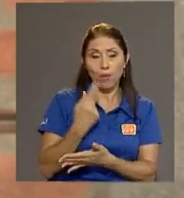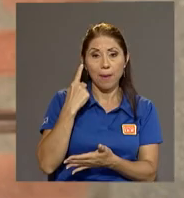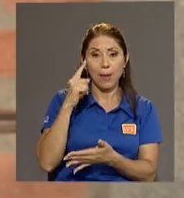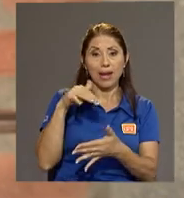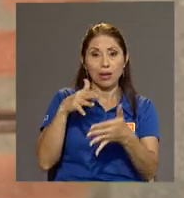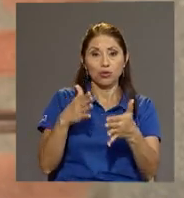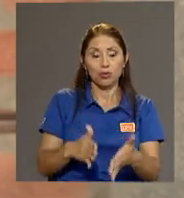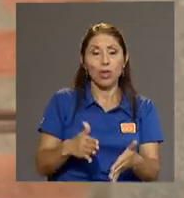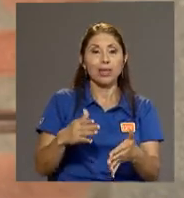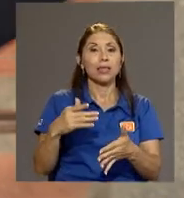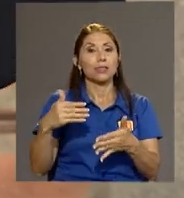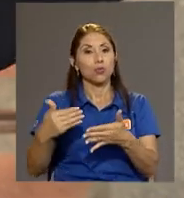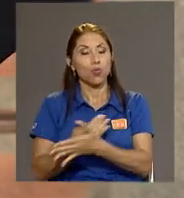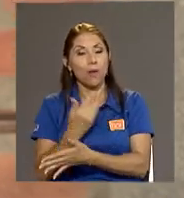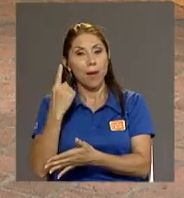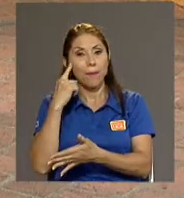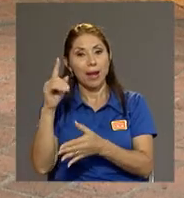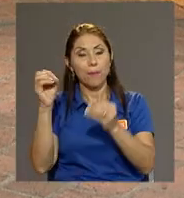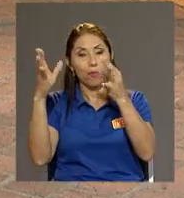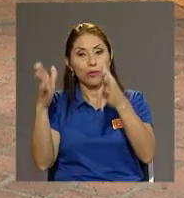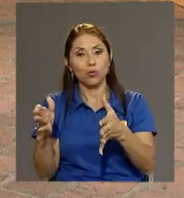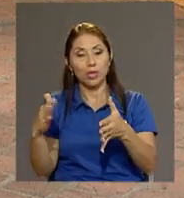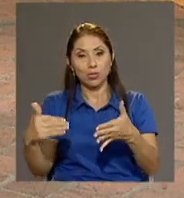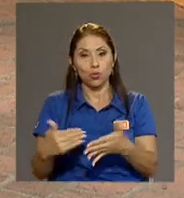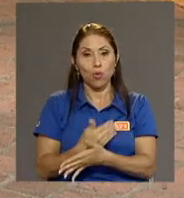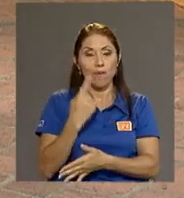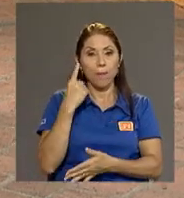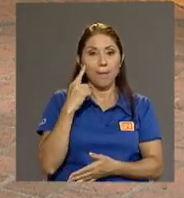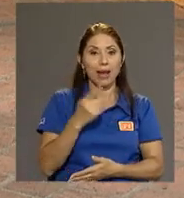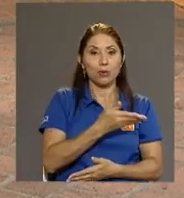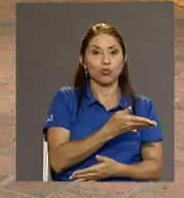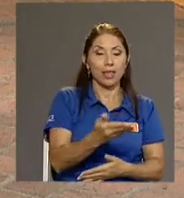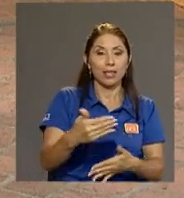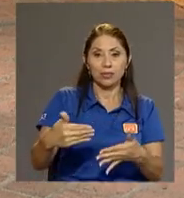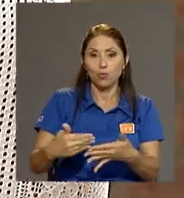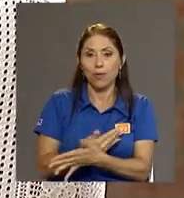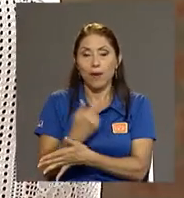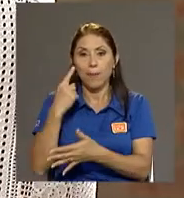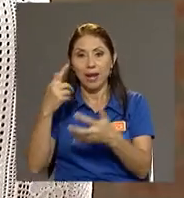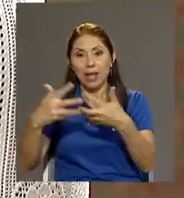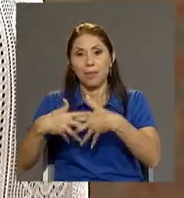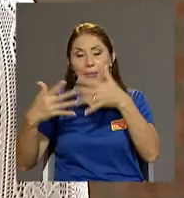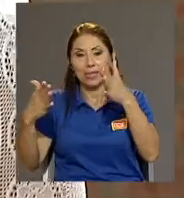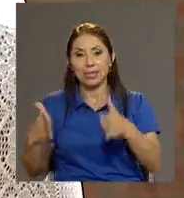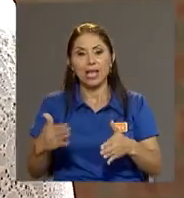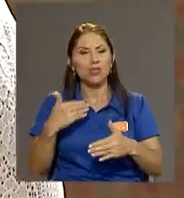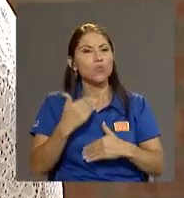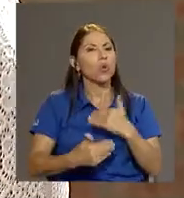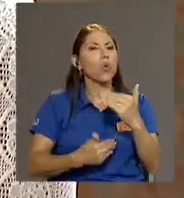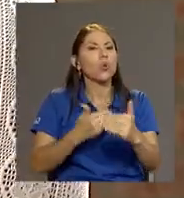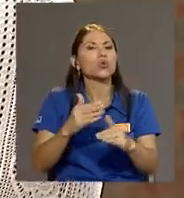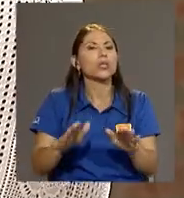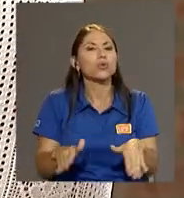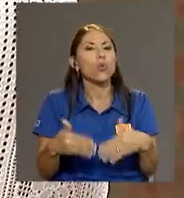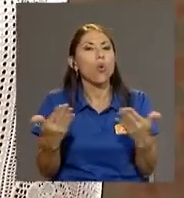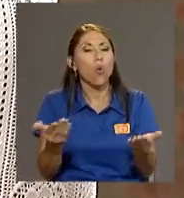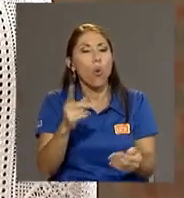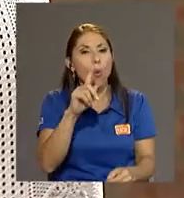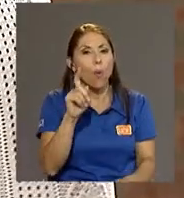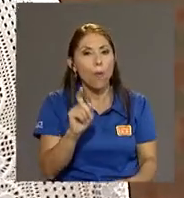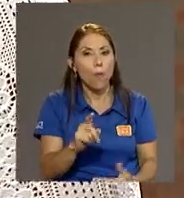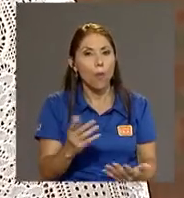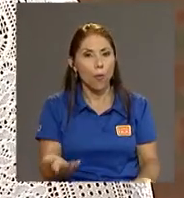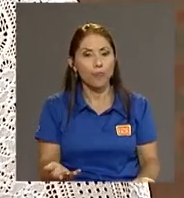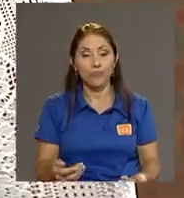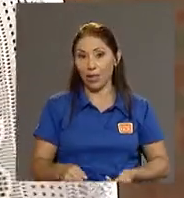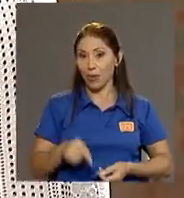estudiantes, para los profesores, para ustedes y para los empresarios. ¿Cómo va ese proceso? Bueno, esto es un proceso, ¿verdad?, donde se les